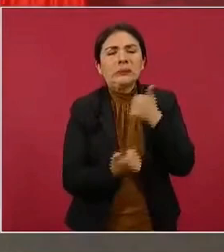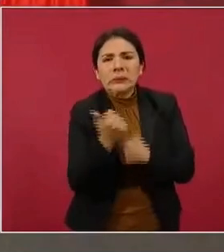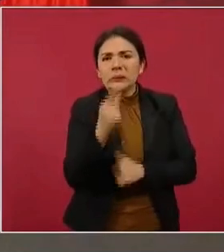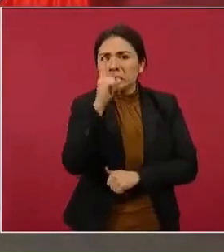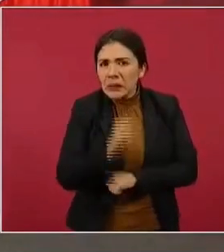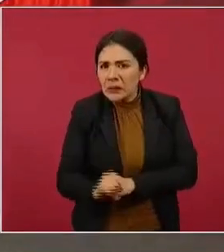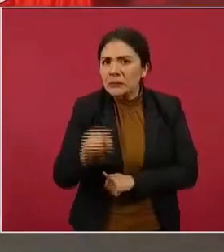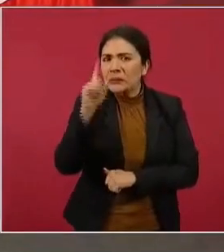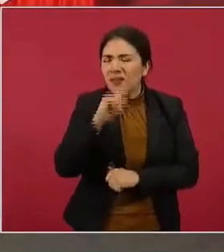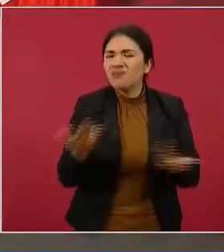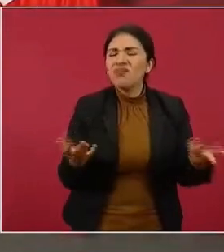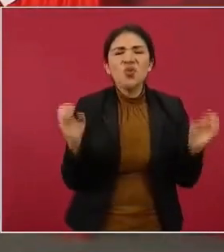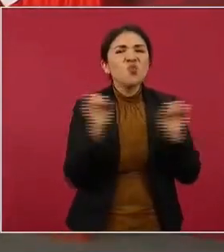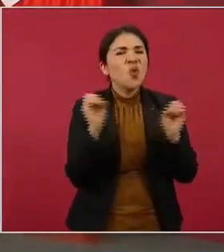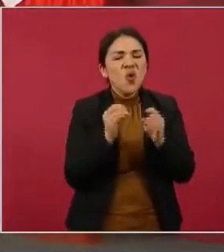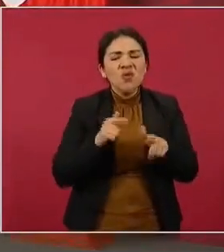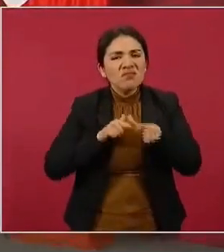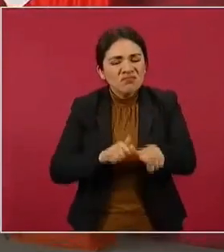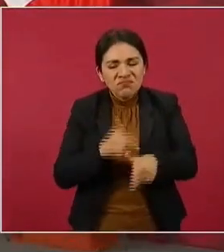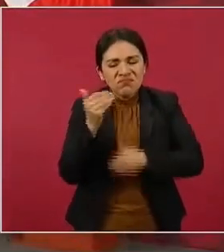porque